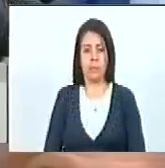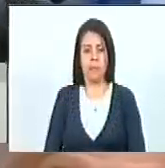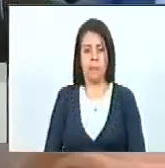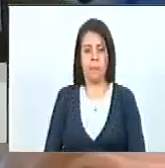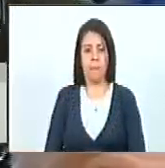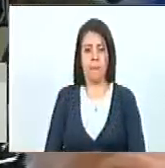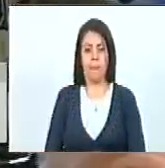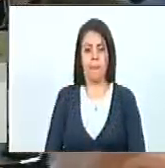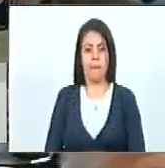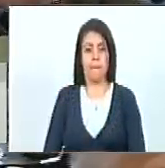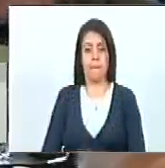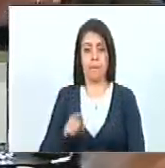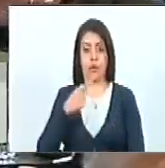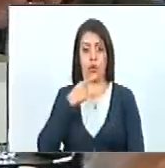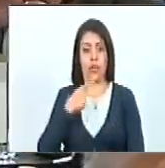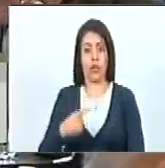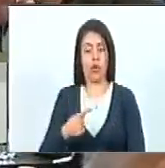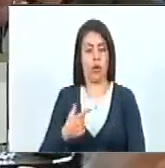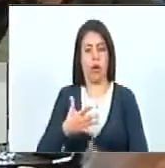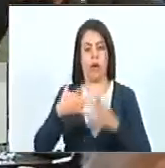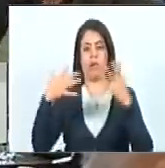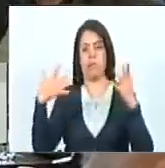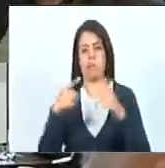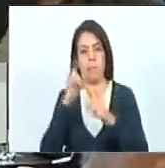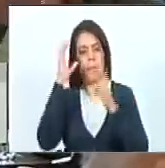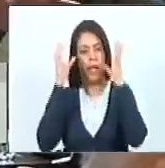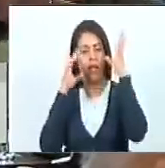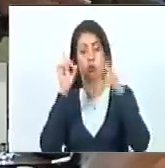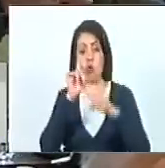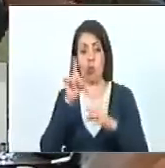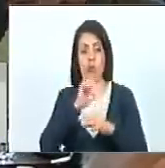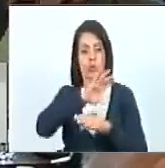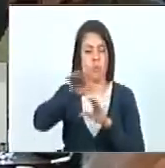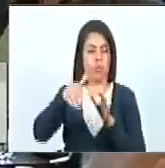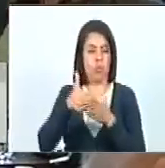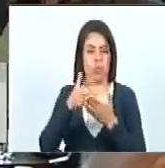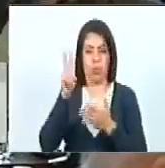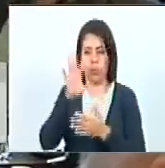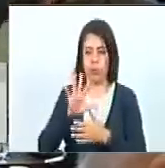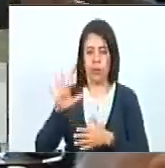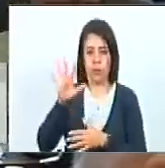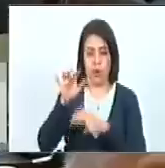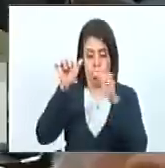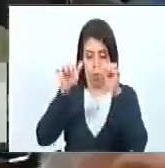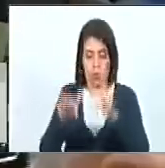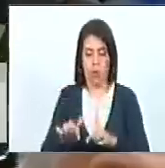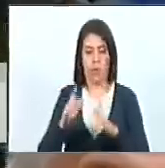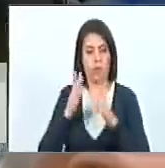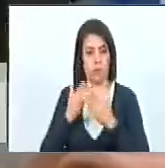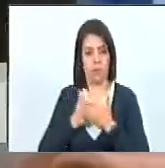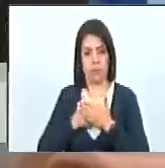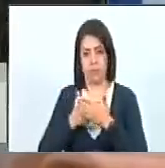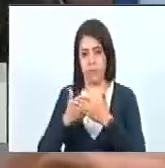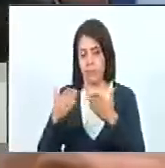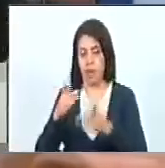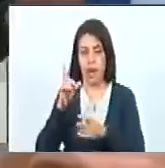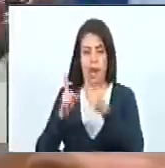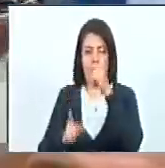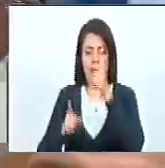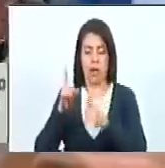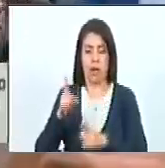no exageraría si digo que todos los venezolanos al día de hoy le debemos por lo menos